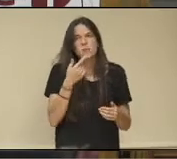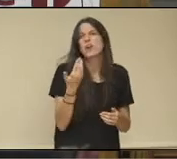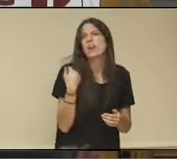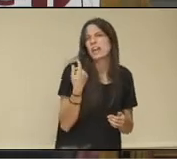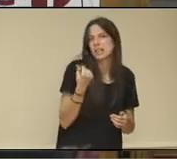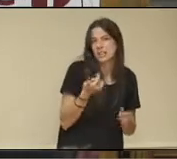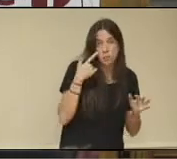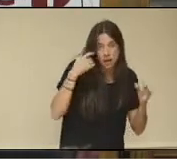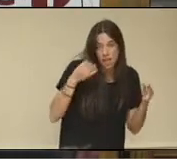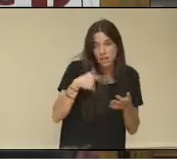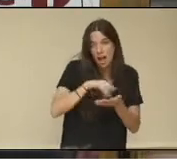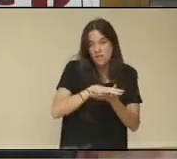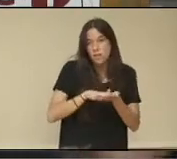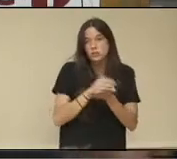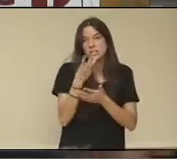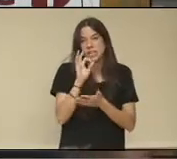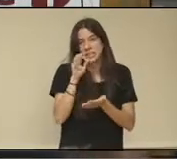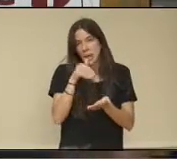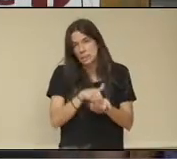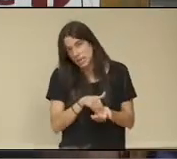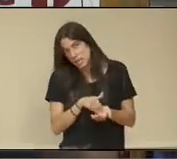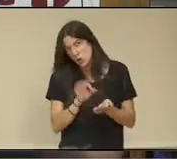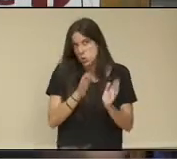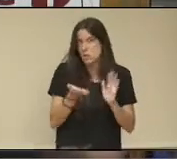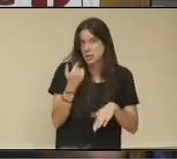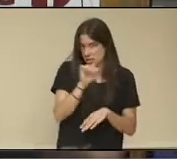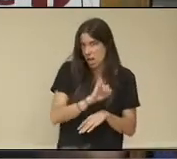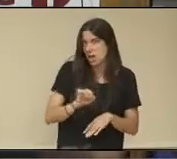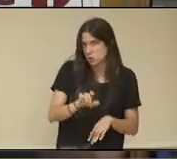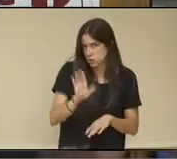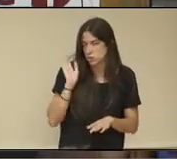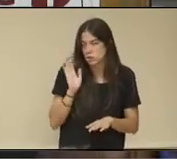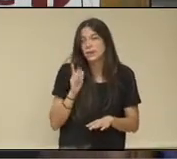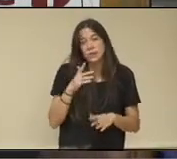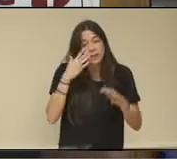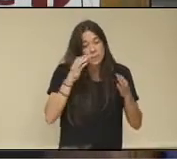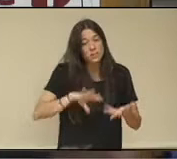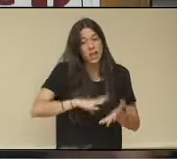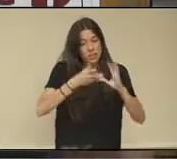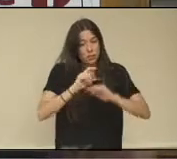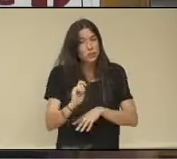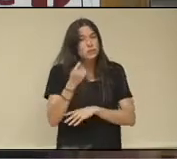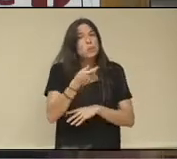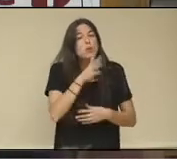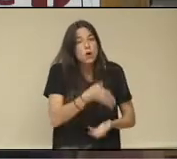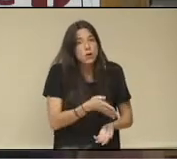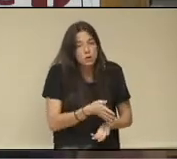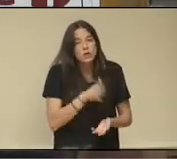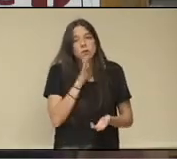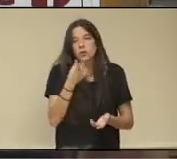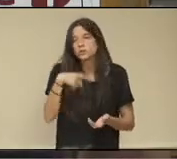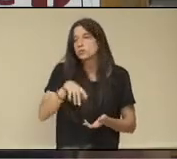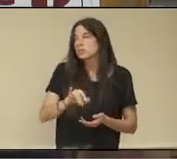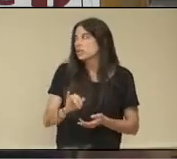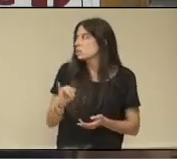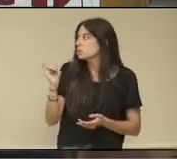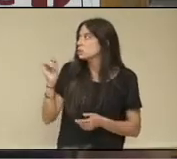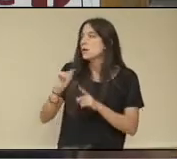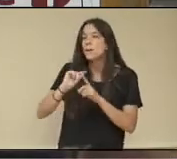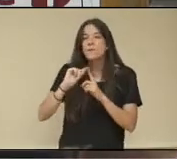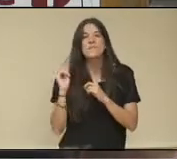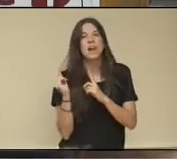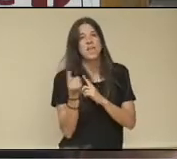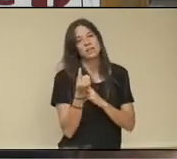casi 30.000 o más años. ¿Y por qué ha conseguido esta adaptación? Porque tenemos estas variantes